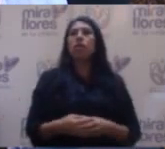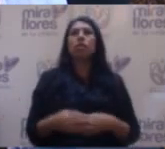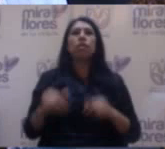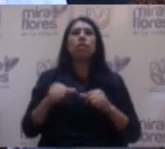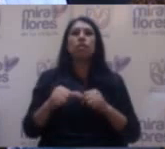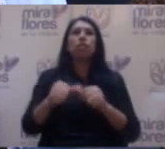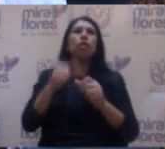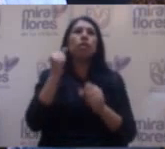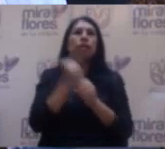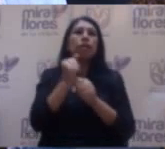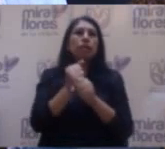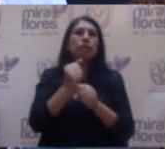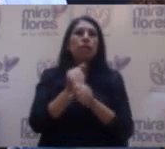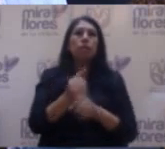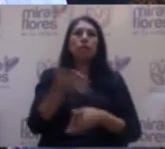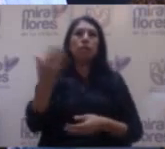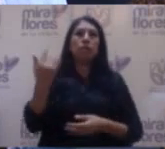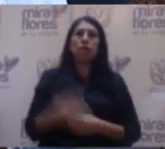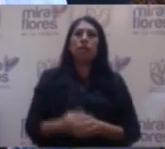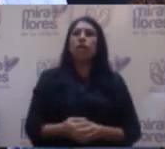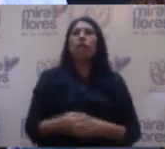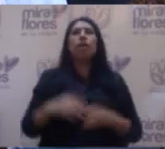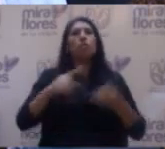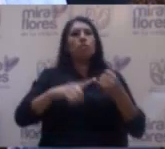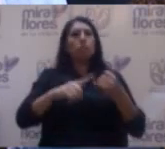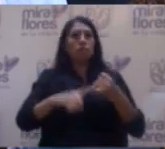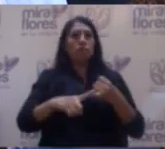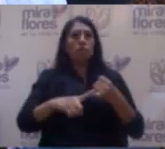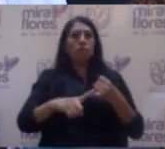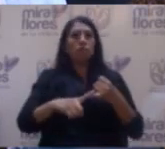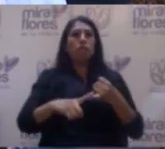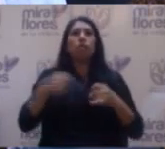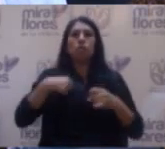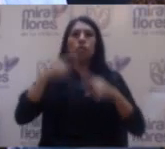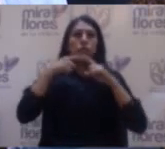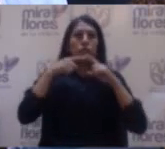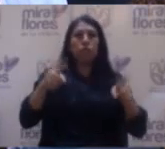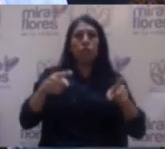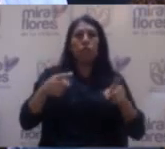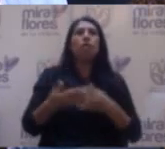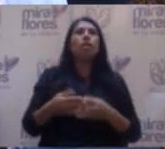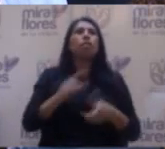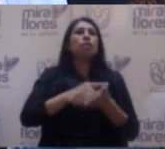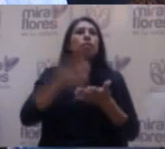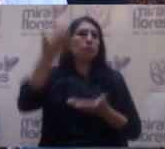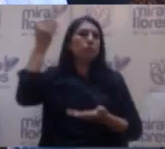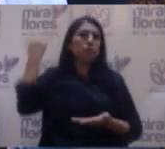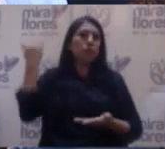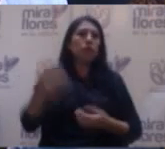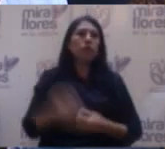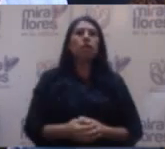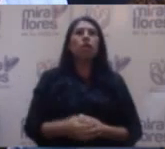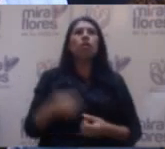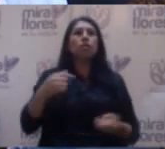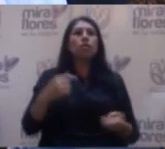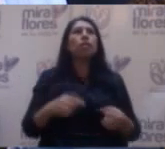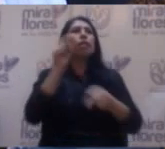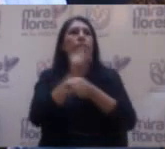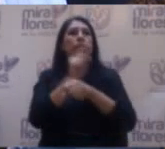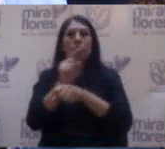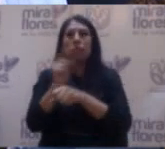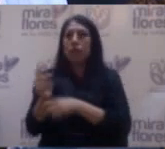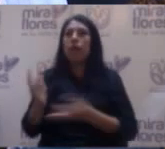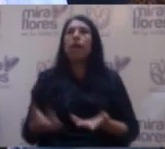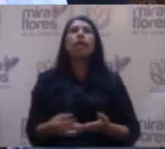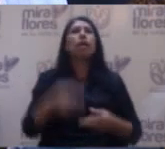campo. Pienso que primero, como lo mencioné la vez pasada, tiene que educarse a los vecinos